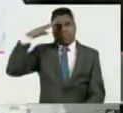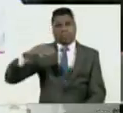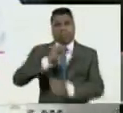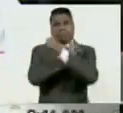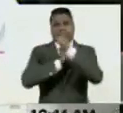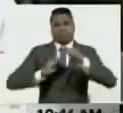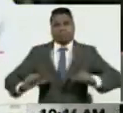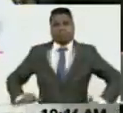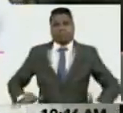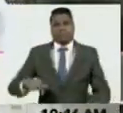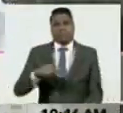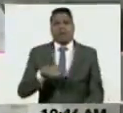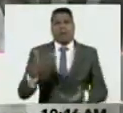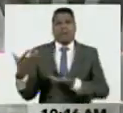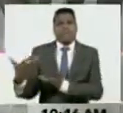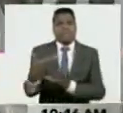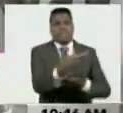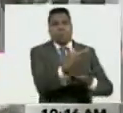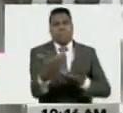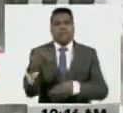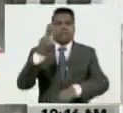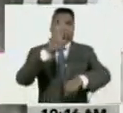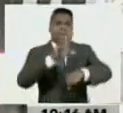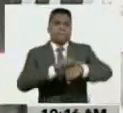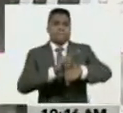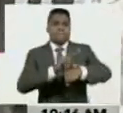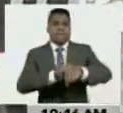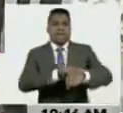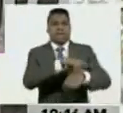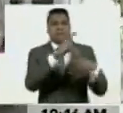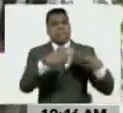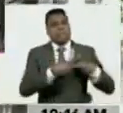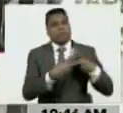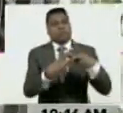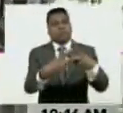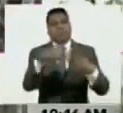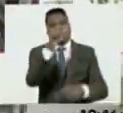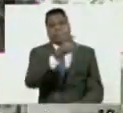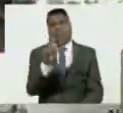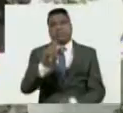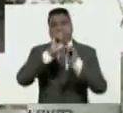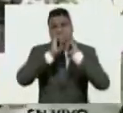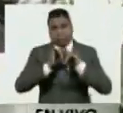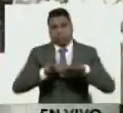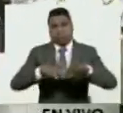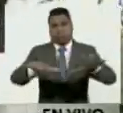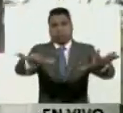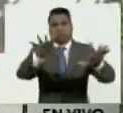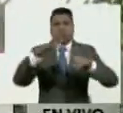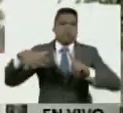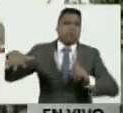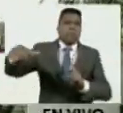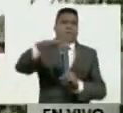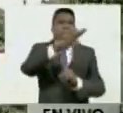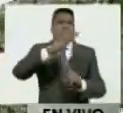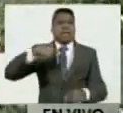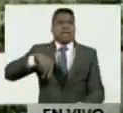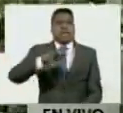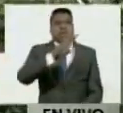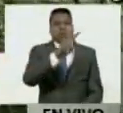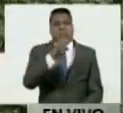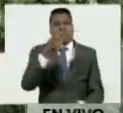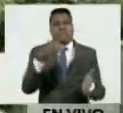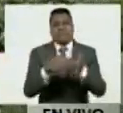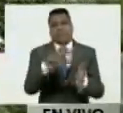Bolivariana, bomberos, protección civil, voluntarios y voluntarias se desplegaron en